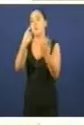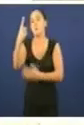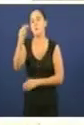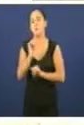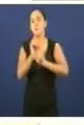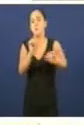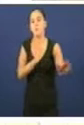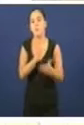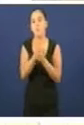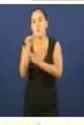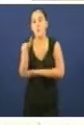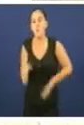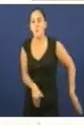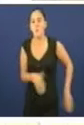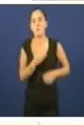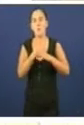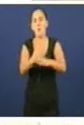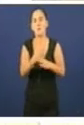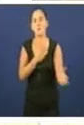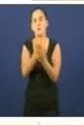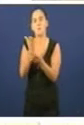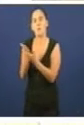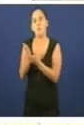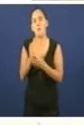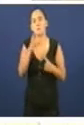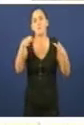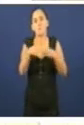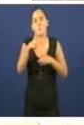votamos. votamos o resto das enmendas do BNGA. votamos.